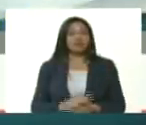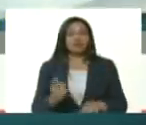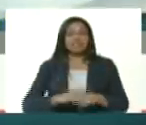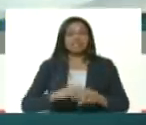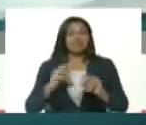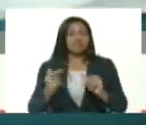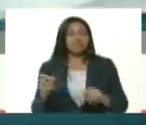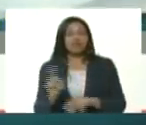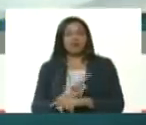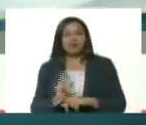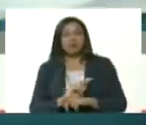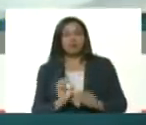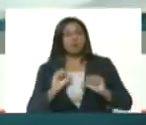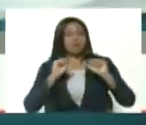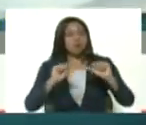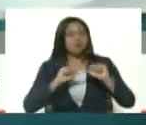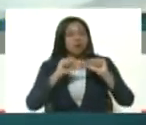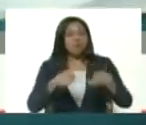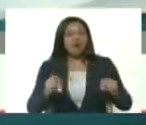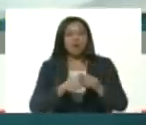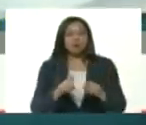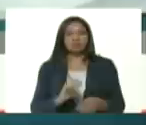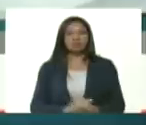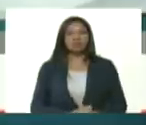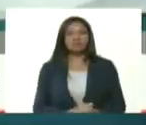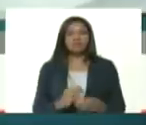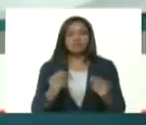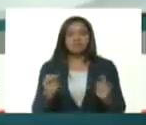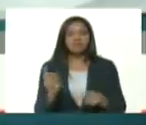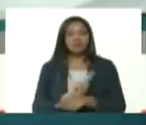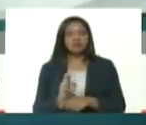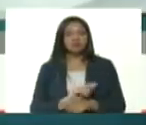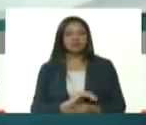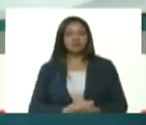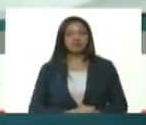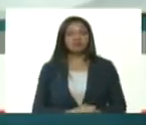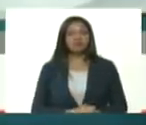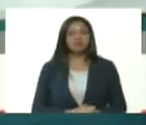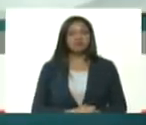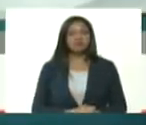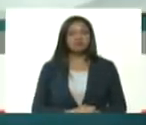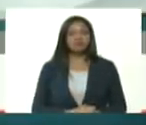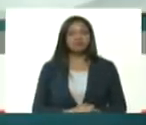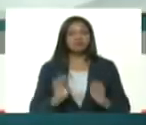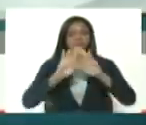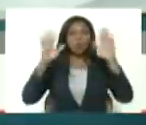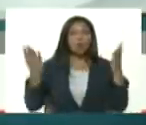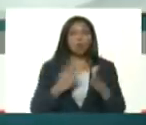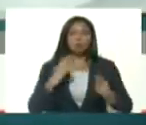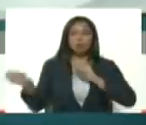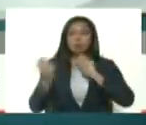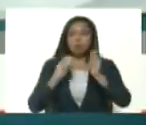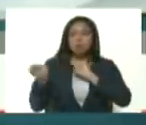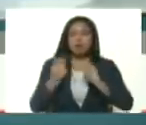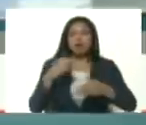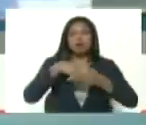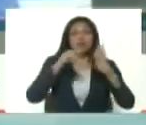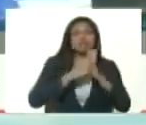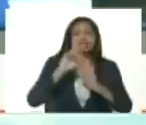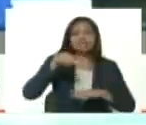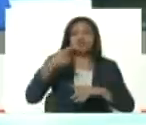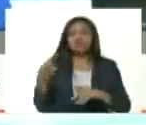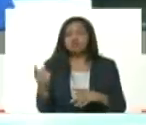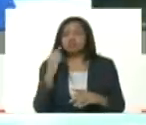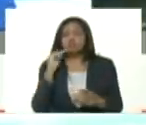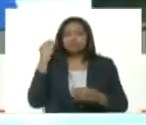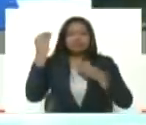tiempo, y avanzamos. Audaz, a tiempo. Cuando el mundo se debatía, que si cuarentena no, que si no sé